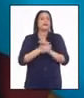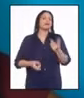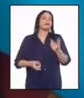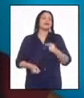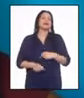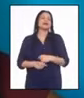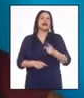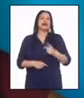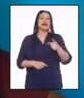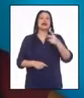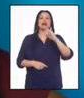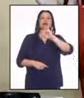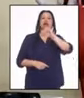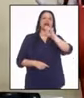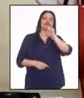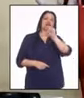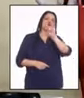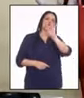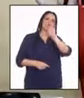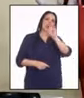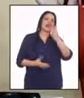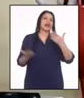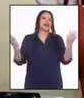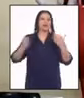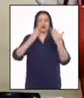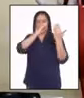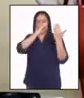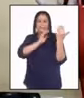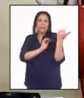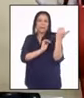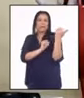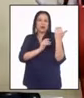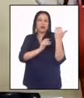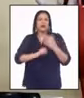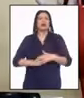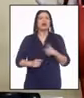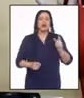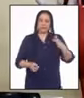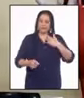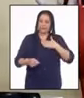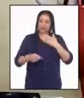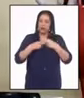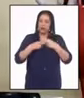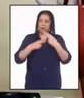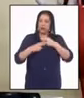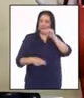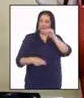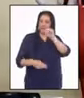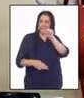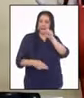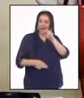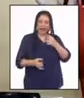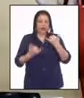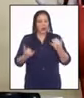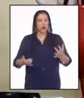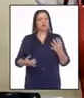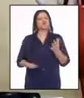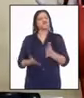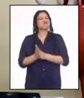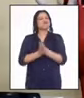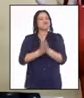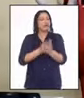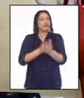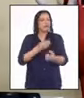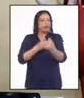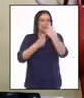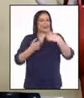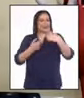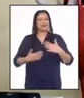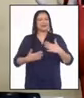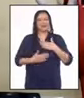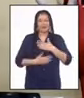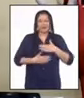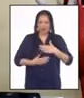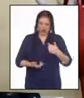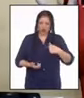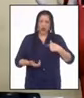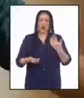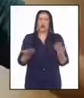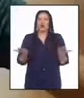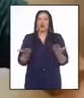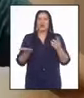conecto desde Piura. Mi nombre es Mari, me da mucho gusto poder participar esta mañana con ustedes. Soy de